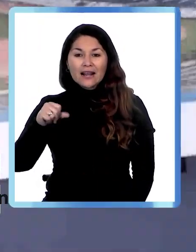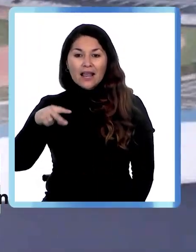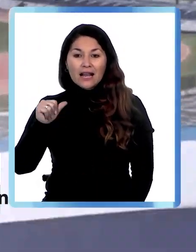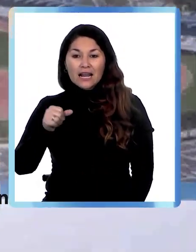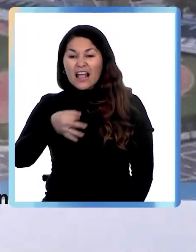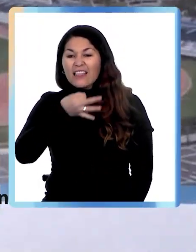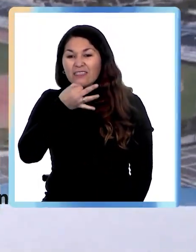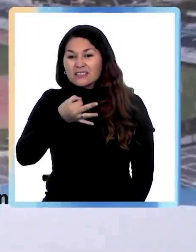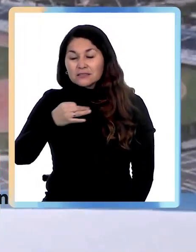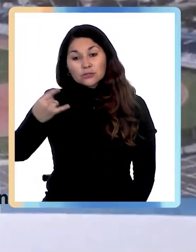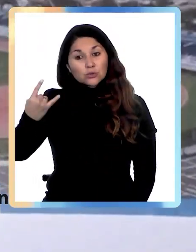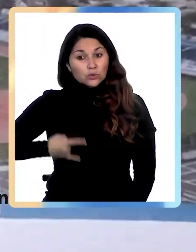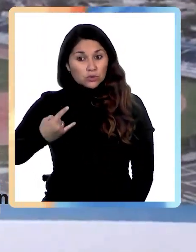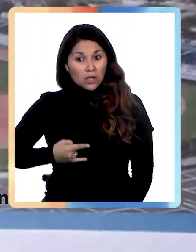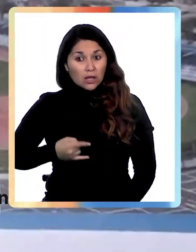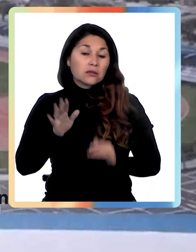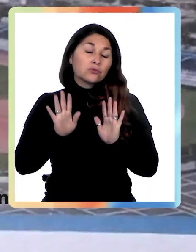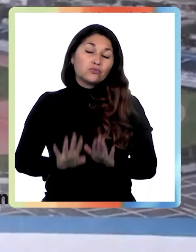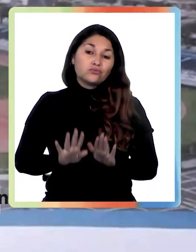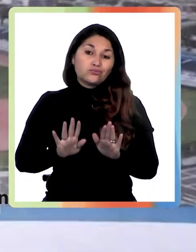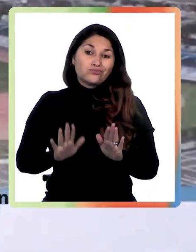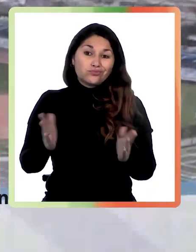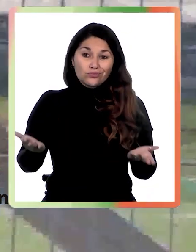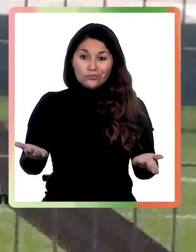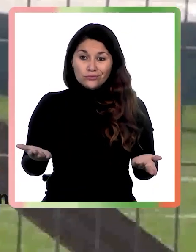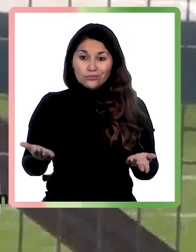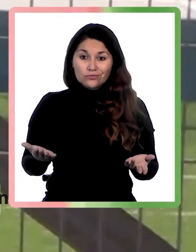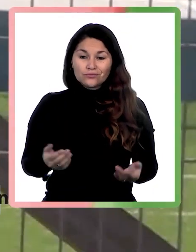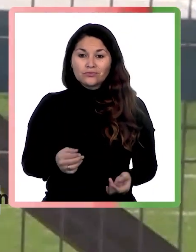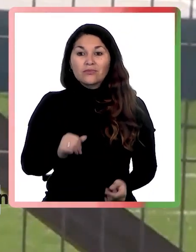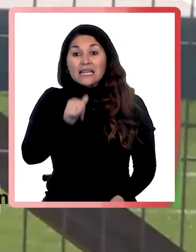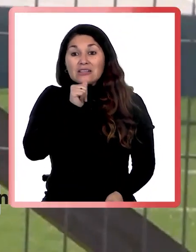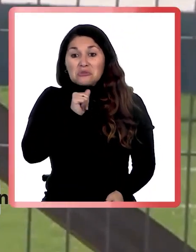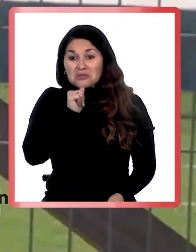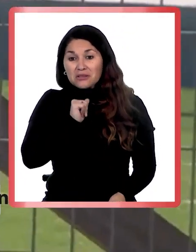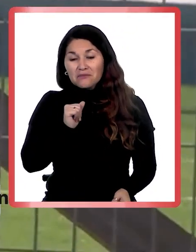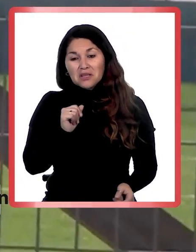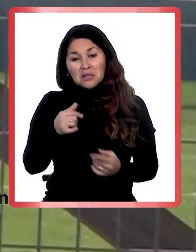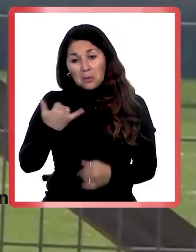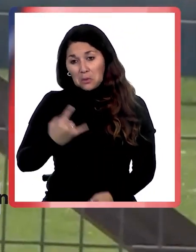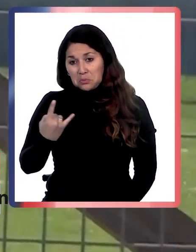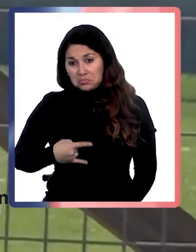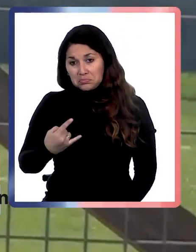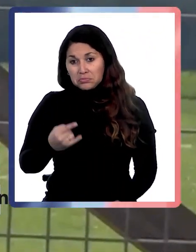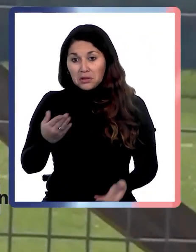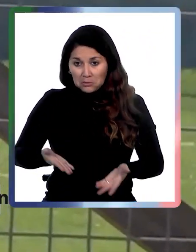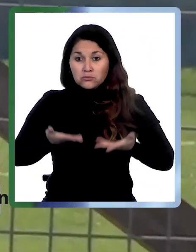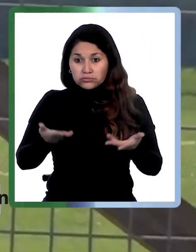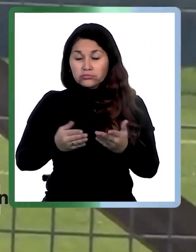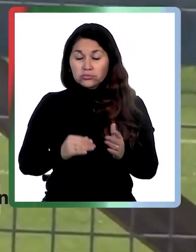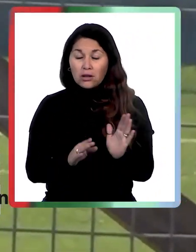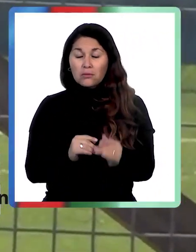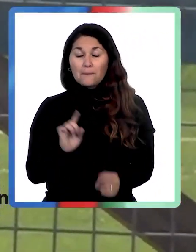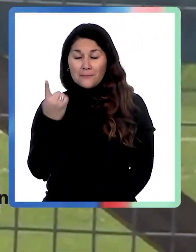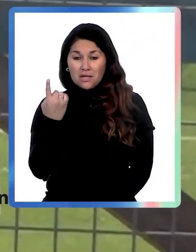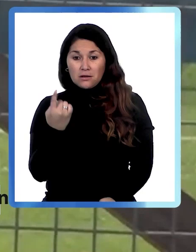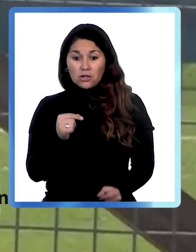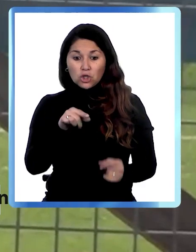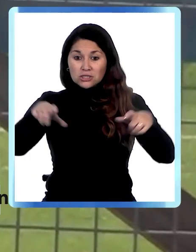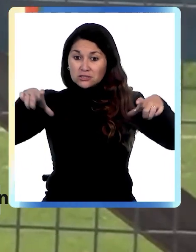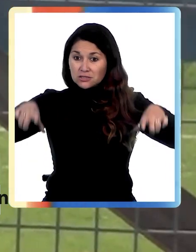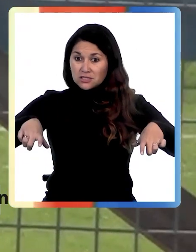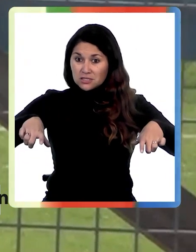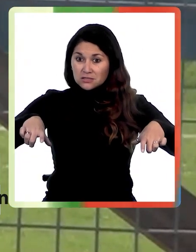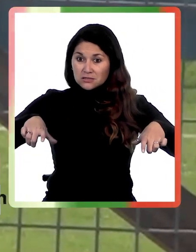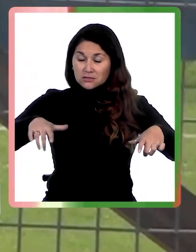enfatiza que lo urgente ha quedado en espera y lo que carece de urgencia se ha priorizado con el presupuesto destinado para las obras de cancha